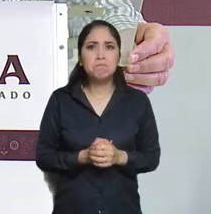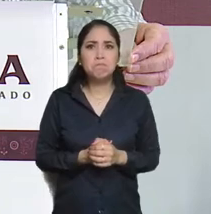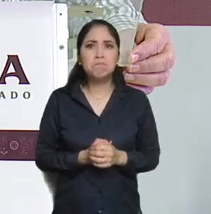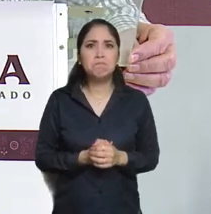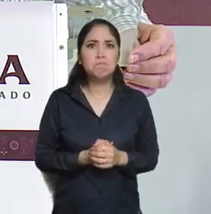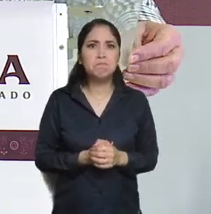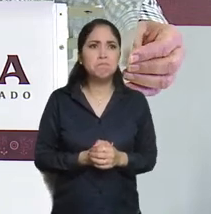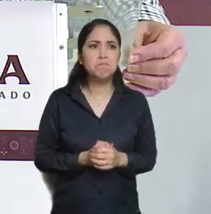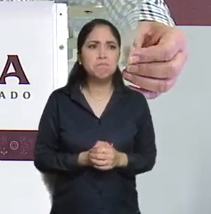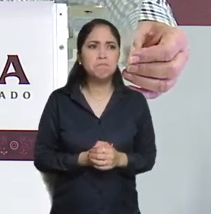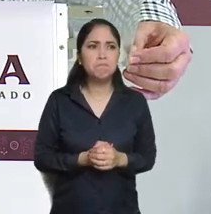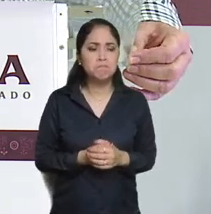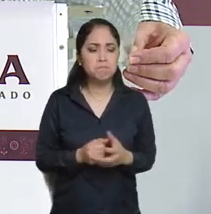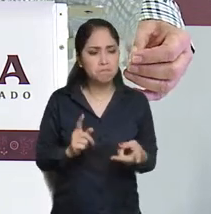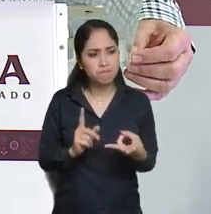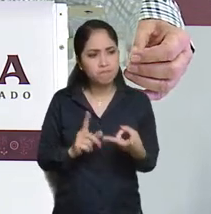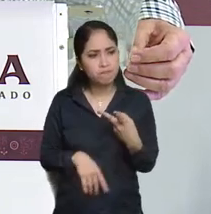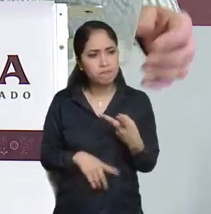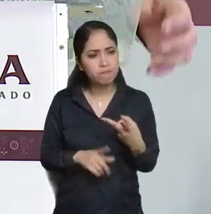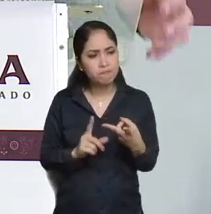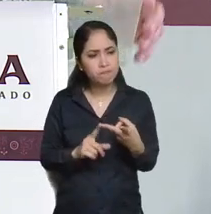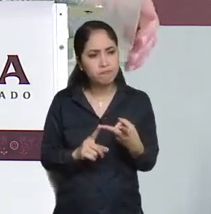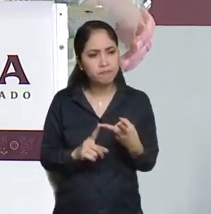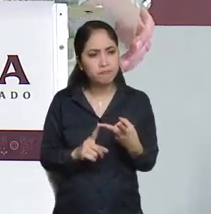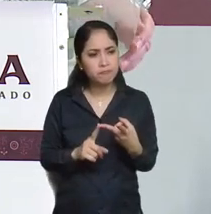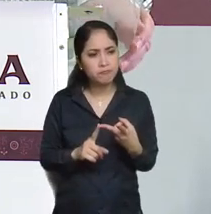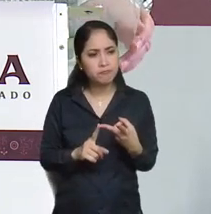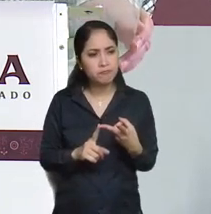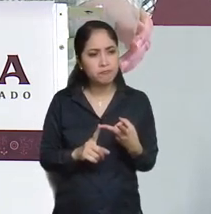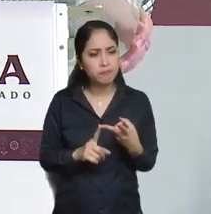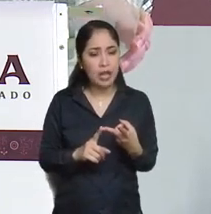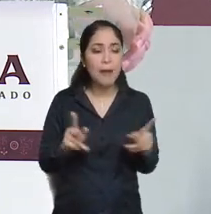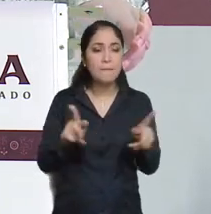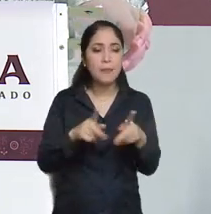El tema de la nota del Universal.